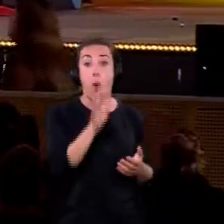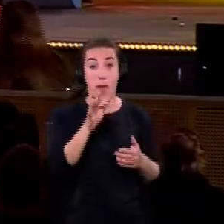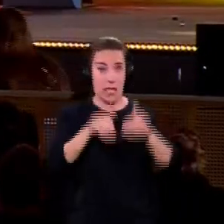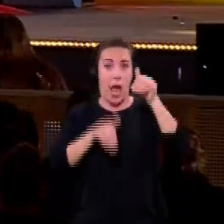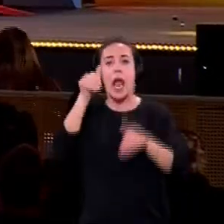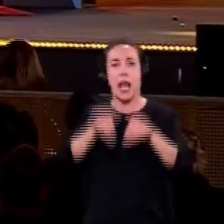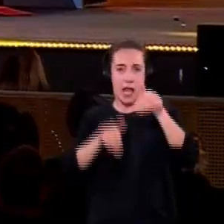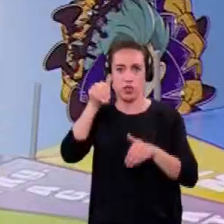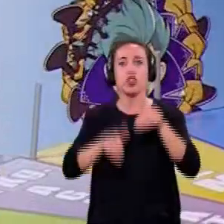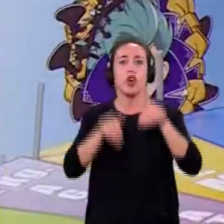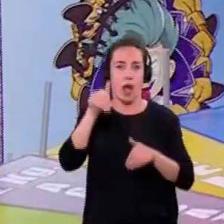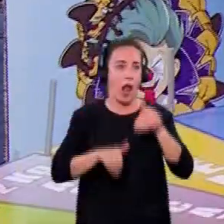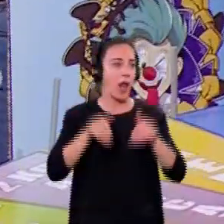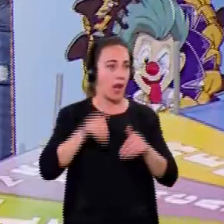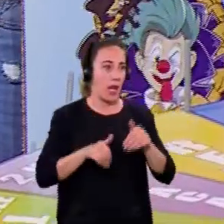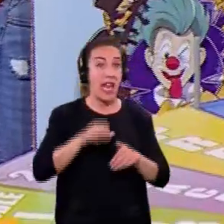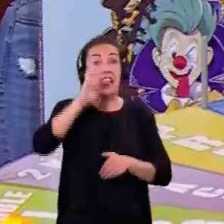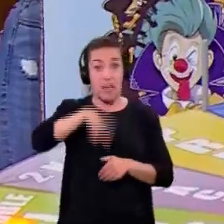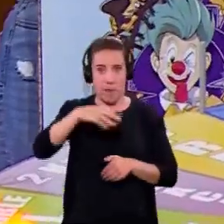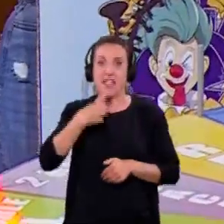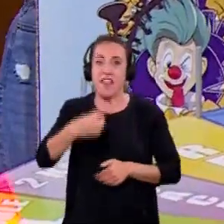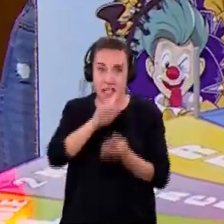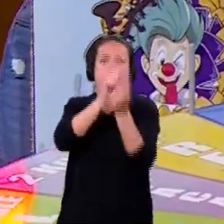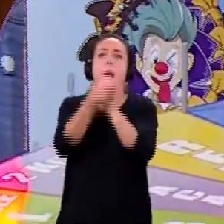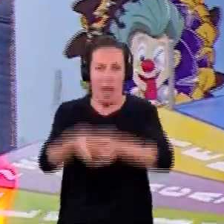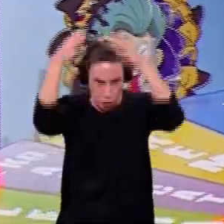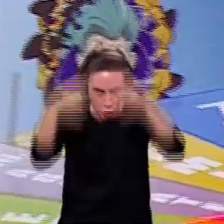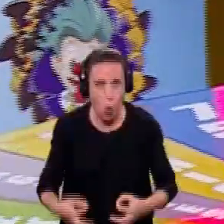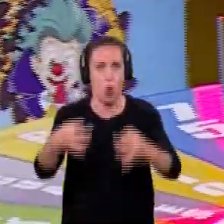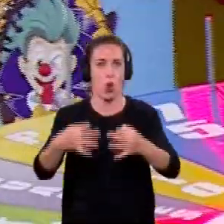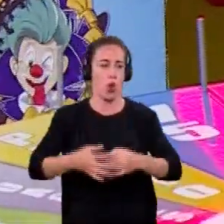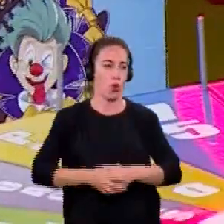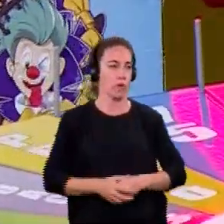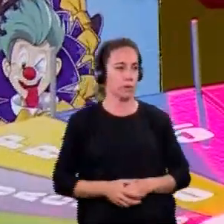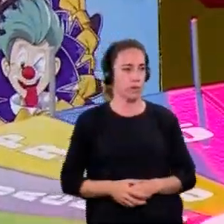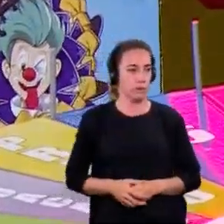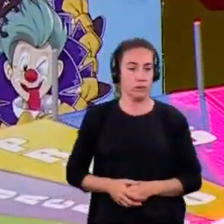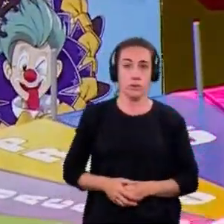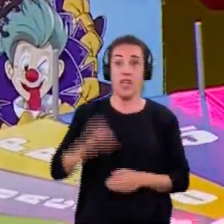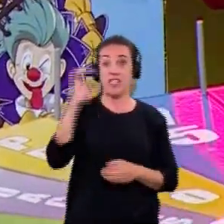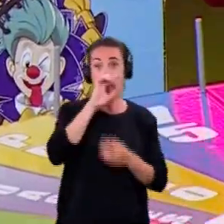electoral, que en 3 meses cambiaría. Se de cambio